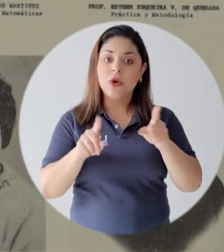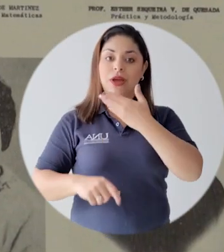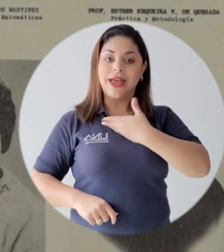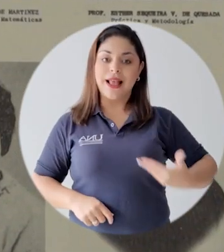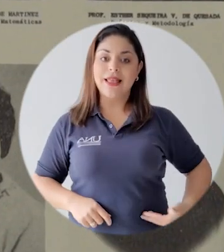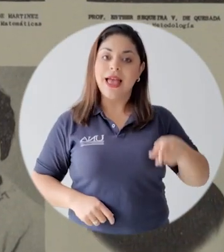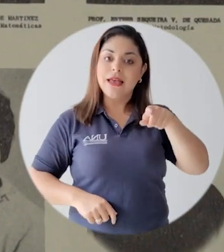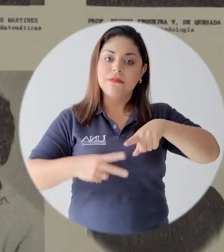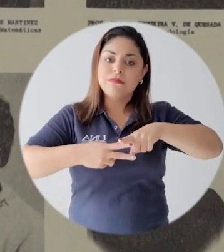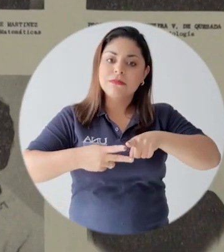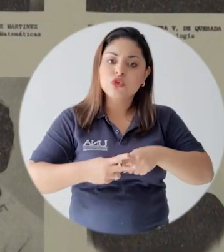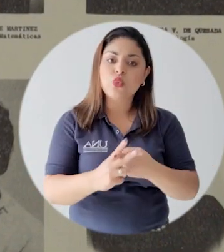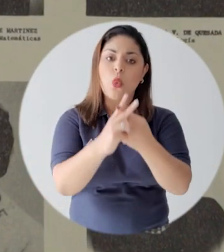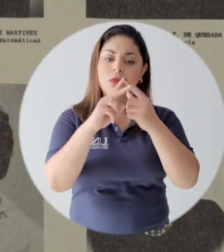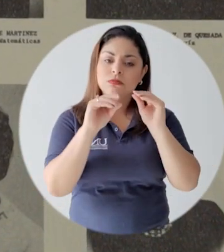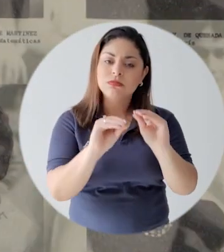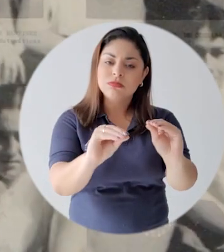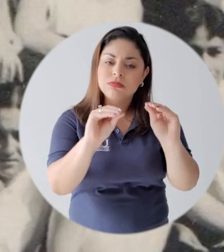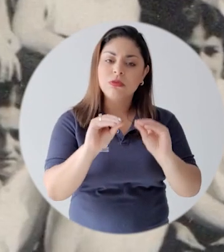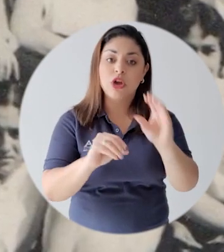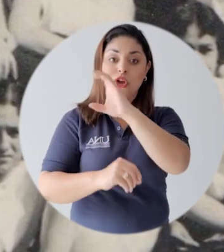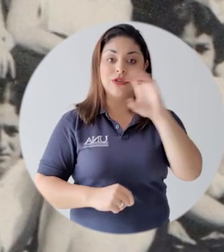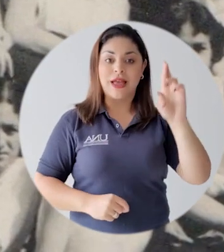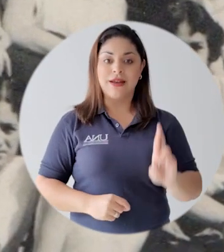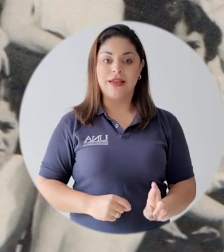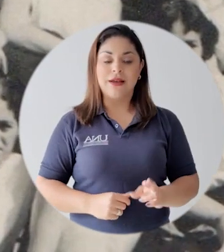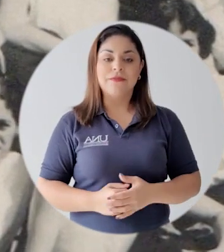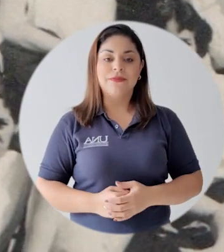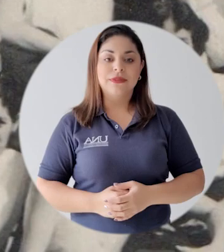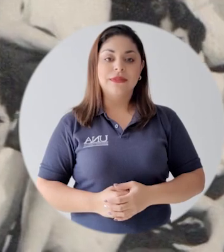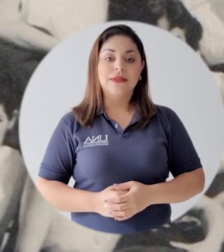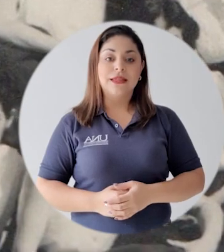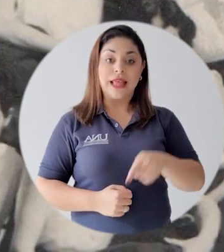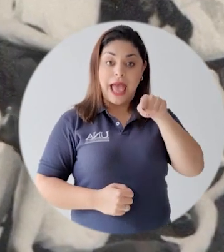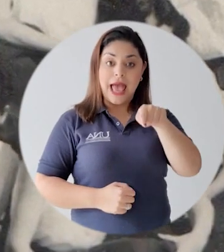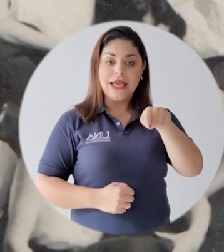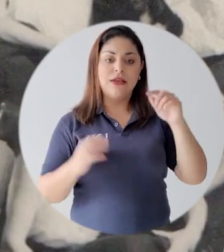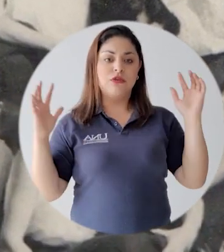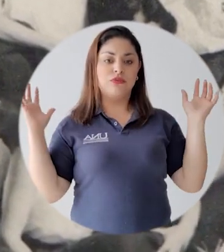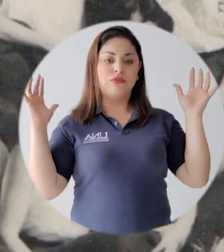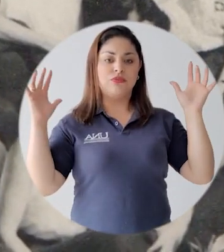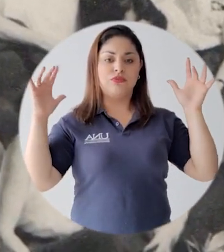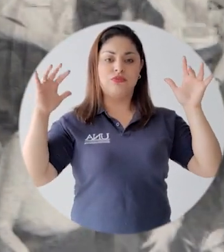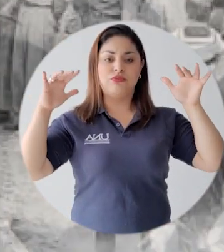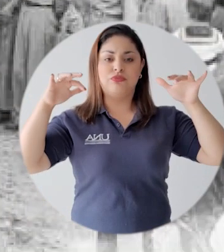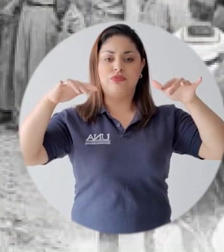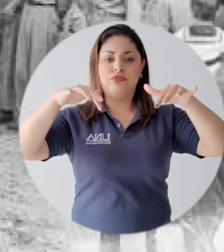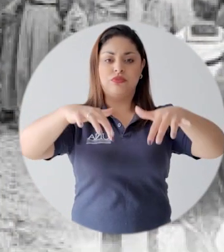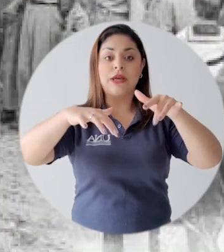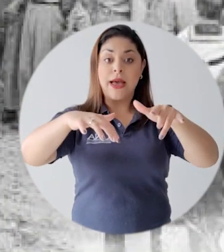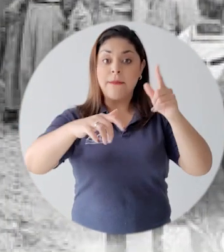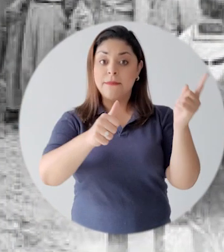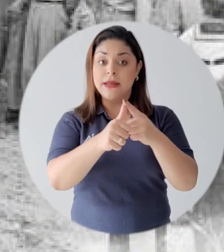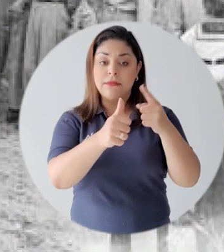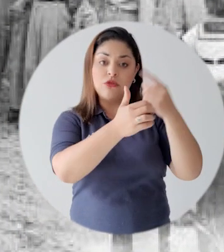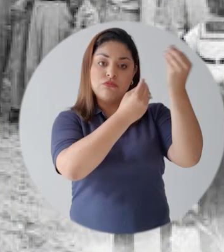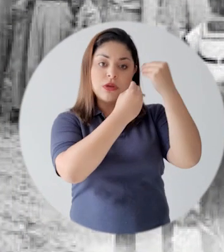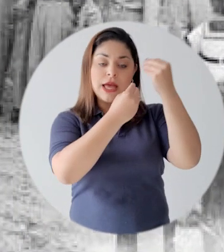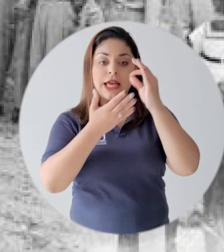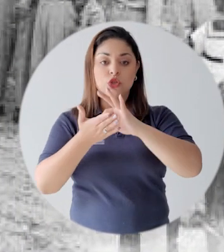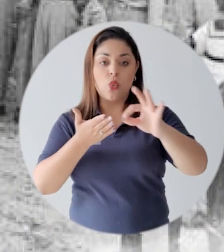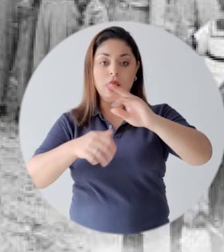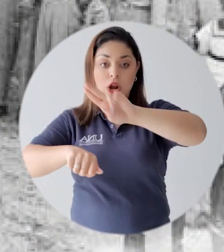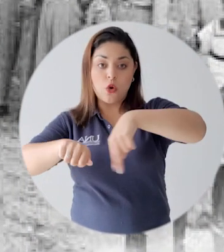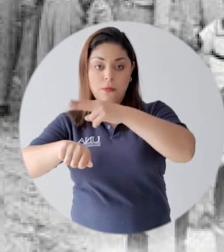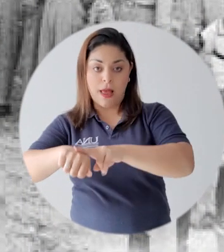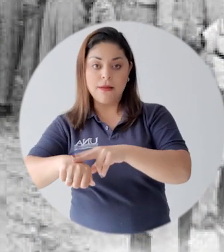fue la cuna de la pedagogía en Costa Rica, el destino a donde se venían a formar a la Escuela Normal primero